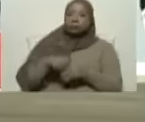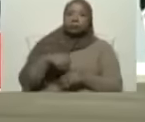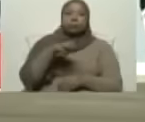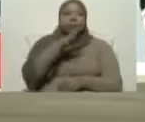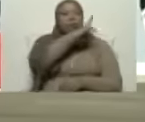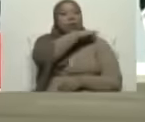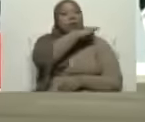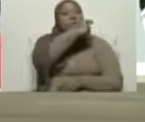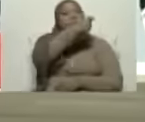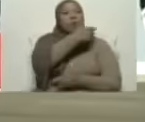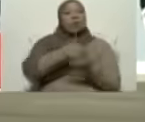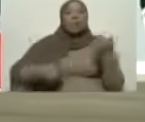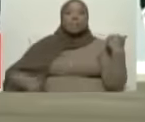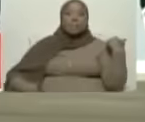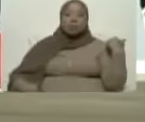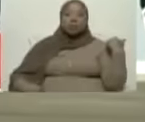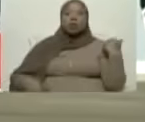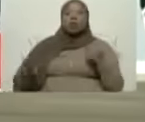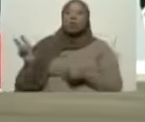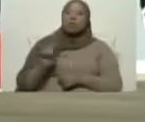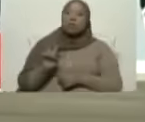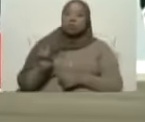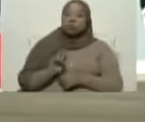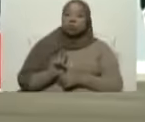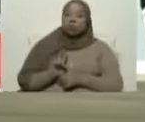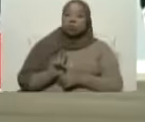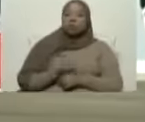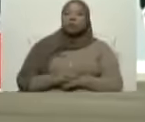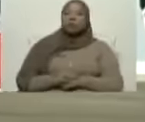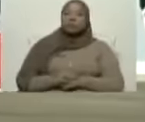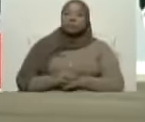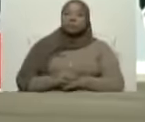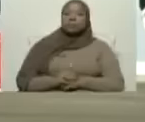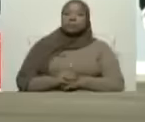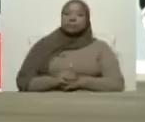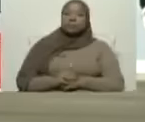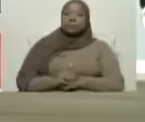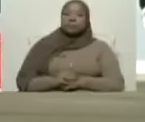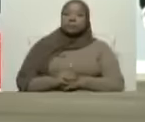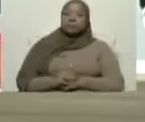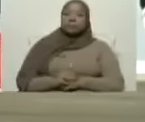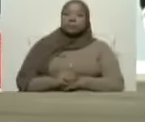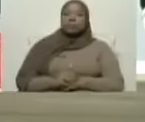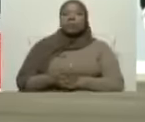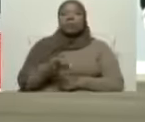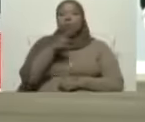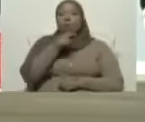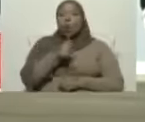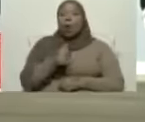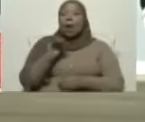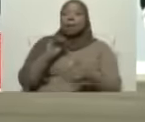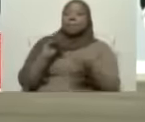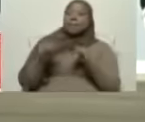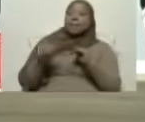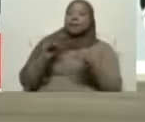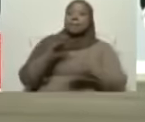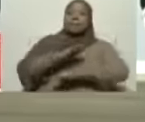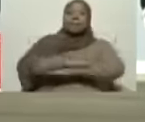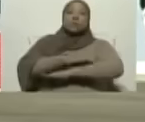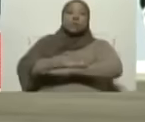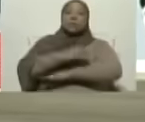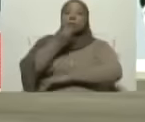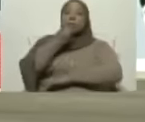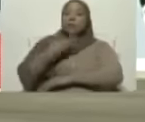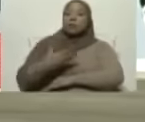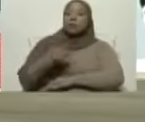de presidente de la República Bolivariana de Venezuela. Pues sería inmoral permitir